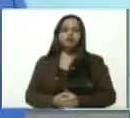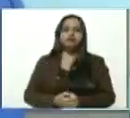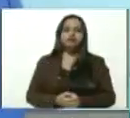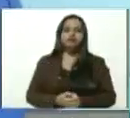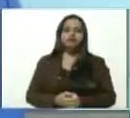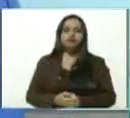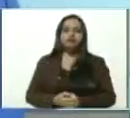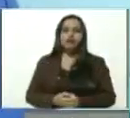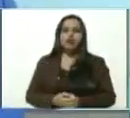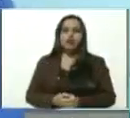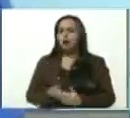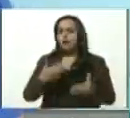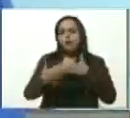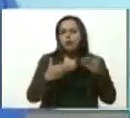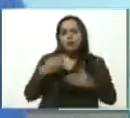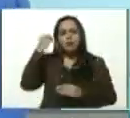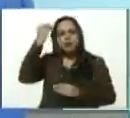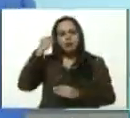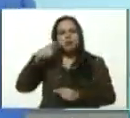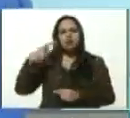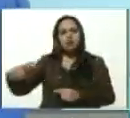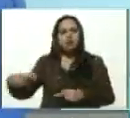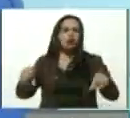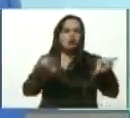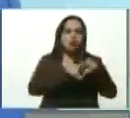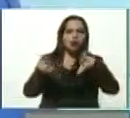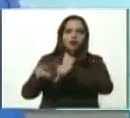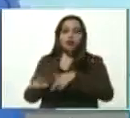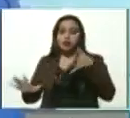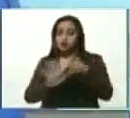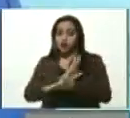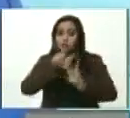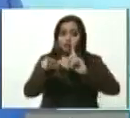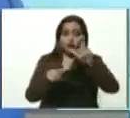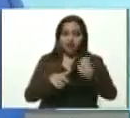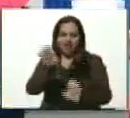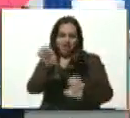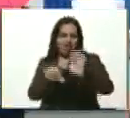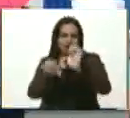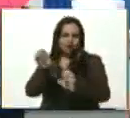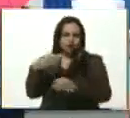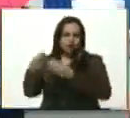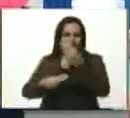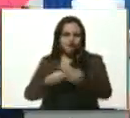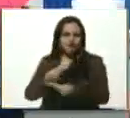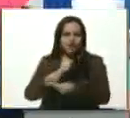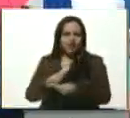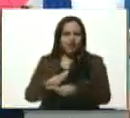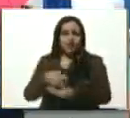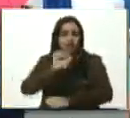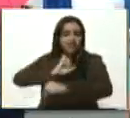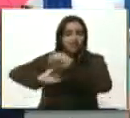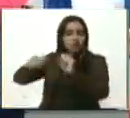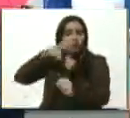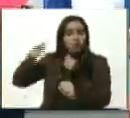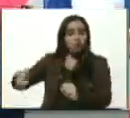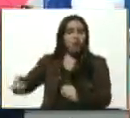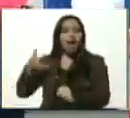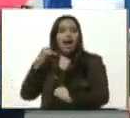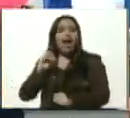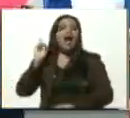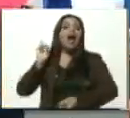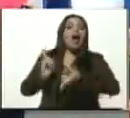la tendencia política. Pero le quiero preguntar, en torno a la evaluación que ha hecho la Defensoría, si se ha presentado algún